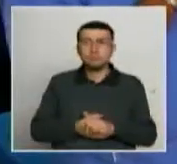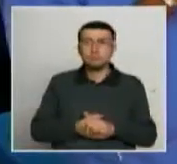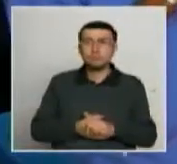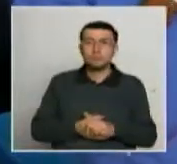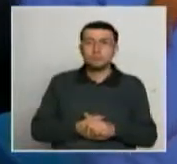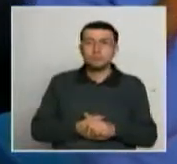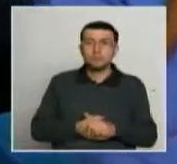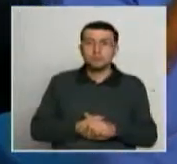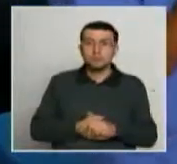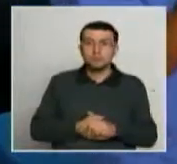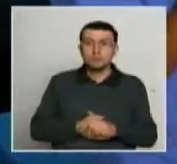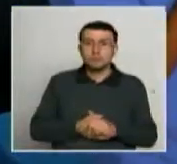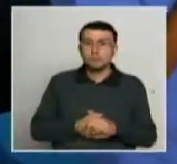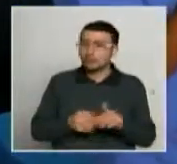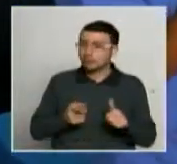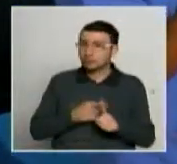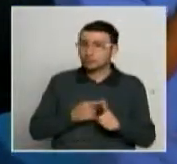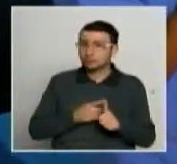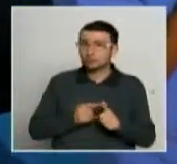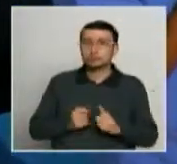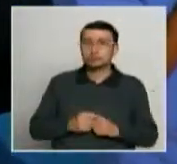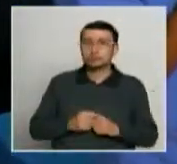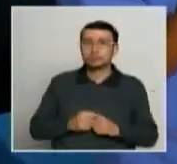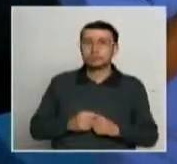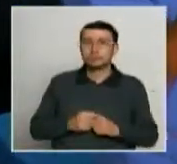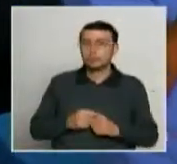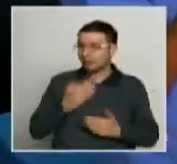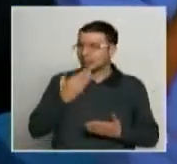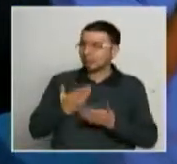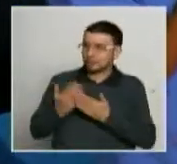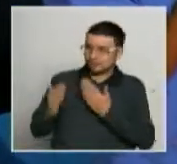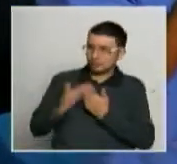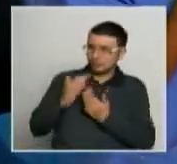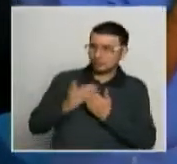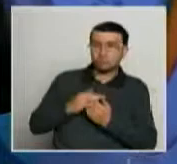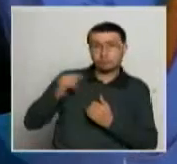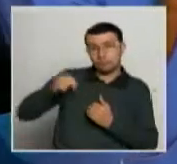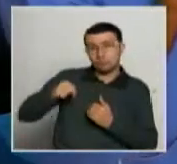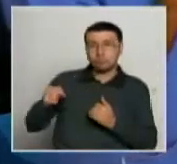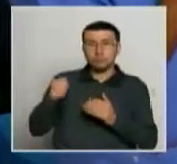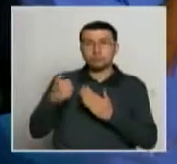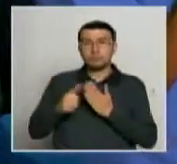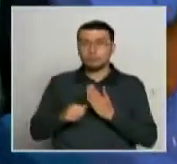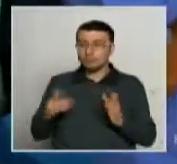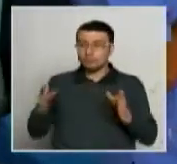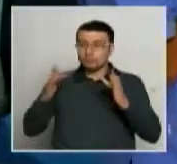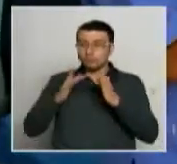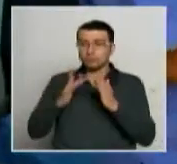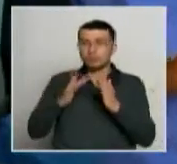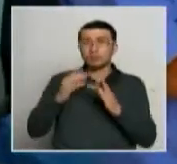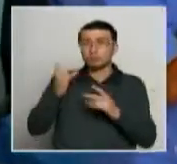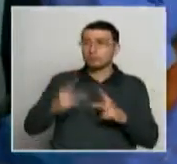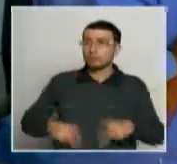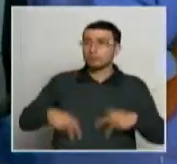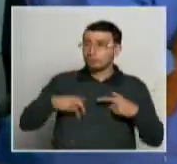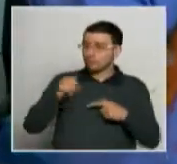Bueno, primero que todo, gracias por la invitación a Conexión Vital en cabeza del doctor Enrique